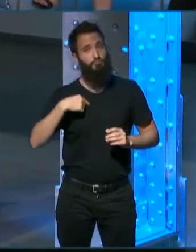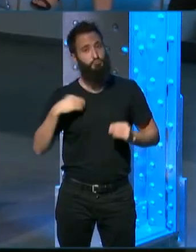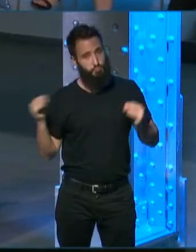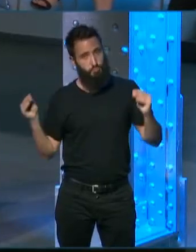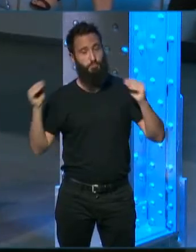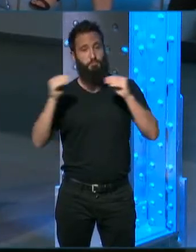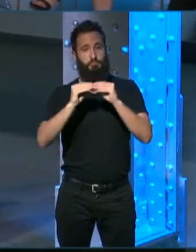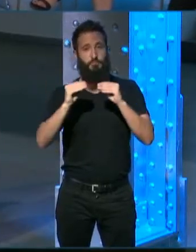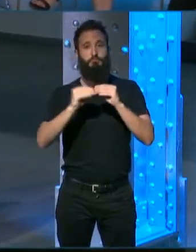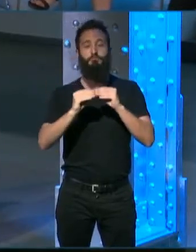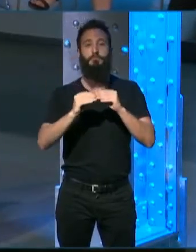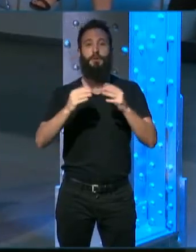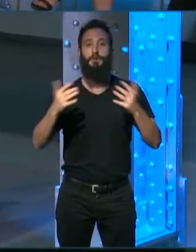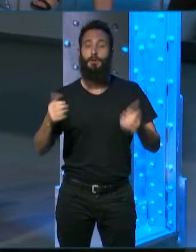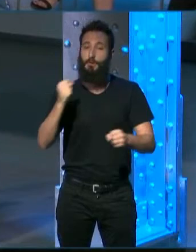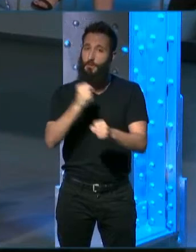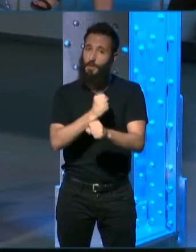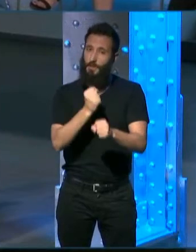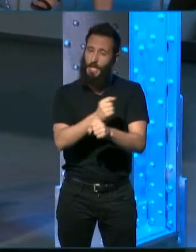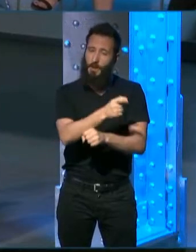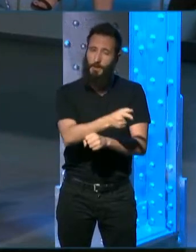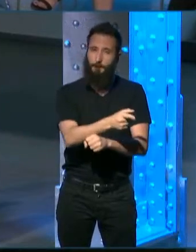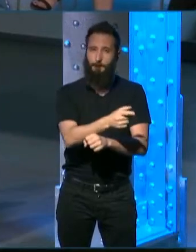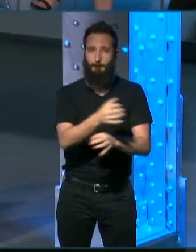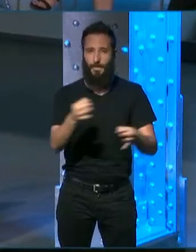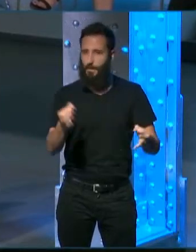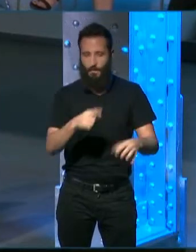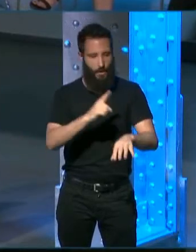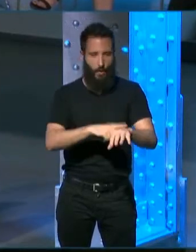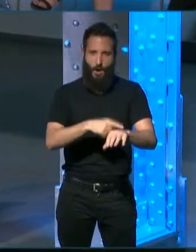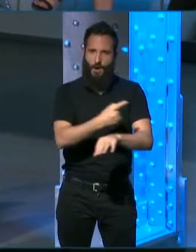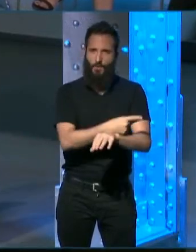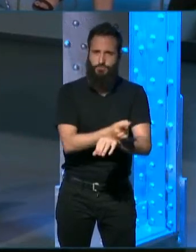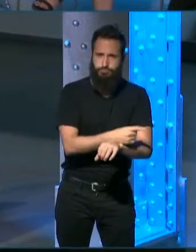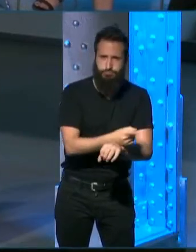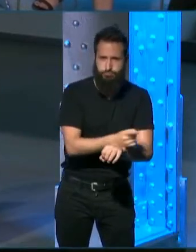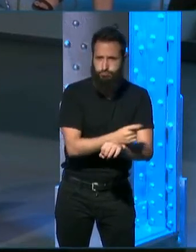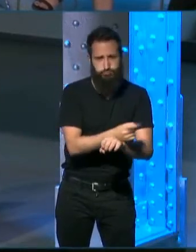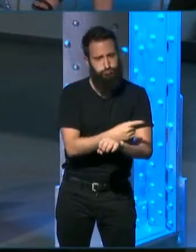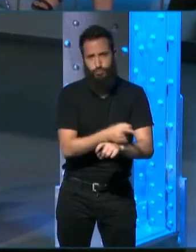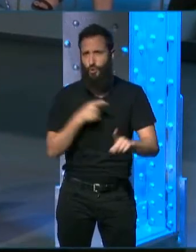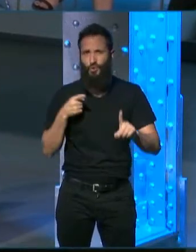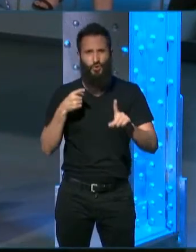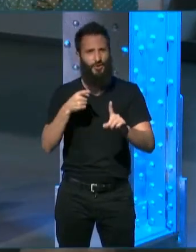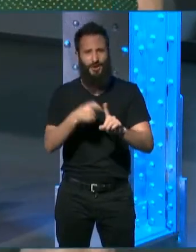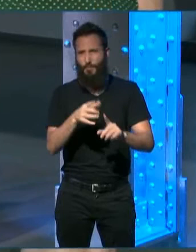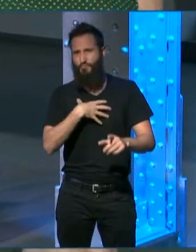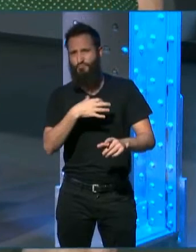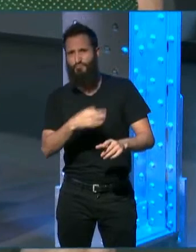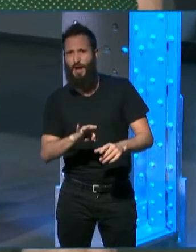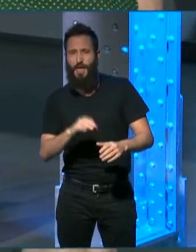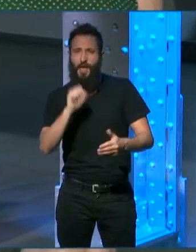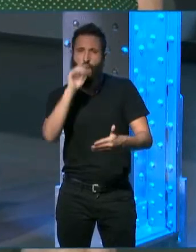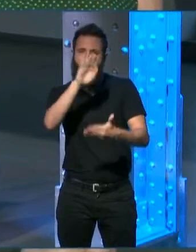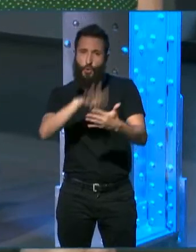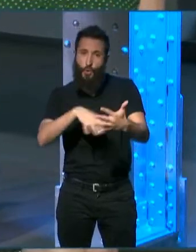decir, es un trabajo que te pegas un montón de horas para escribir. O sea, la jornada a lo mejor son 4 líneas